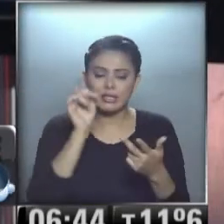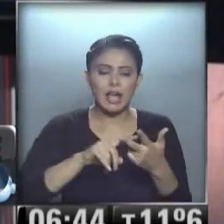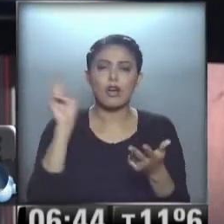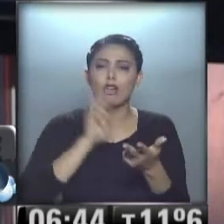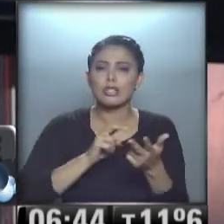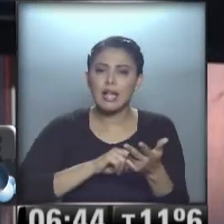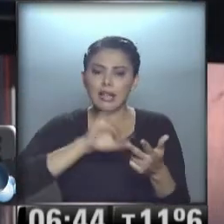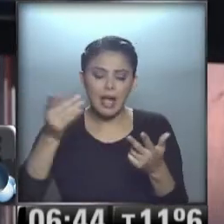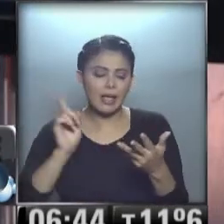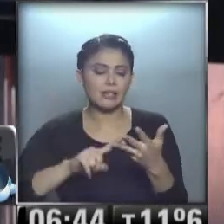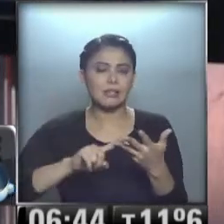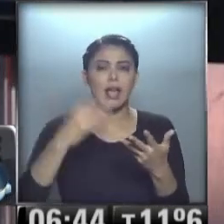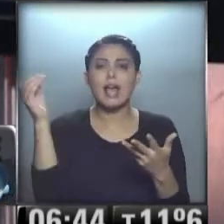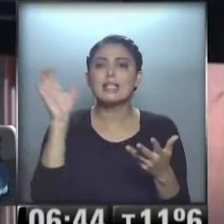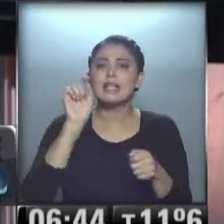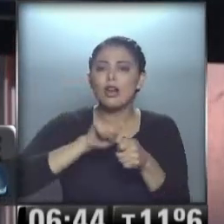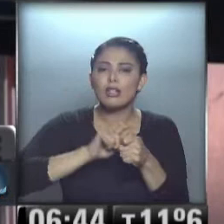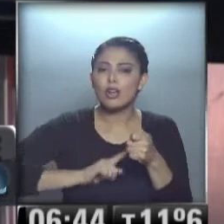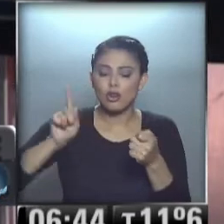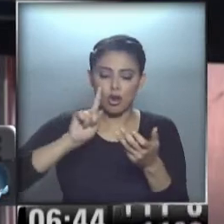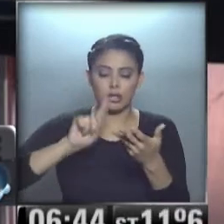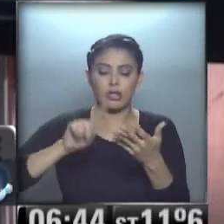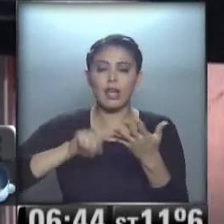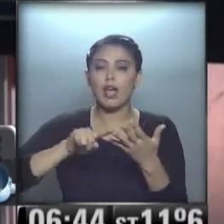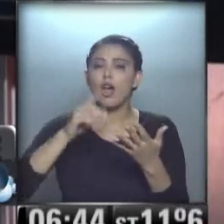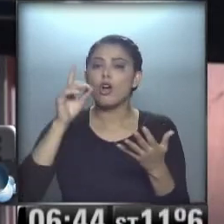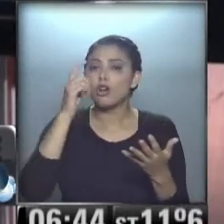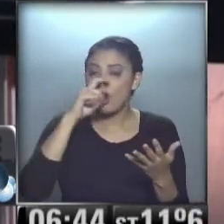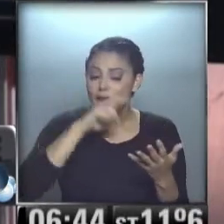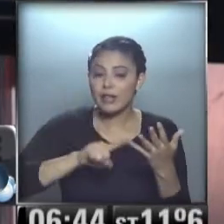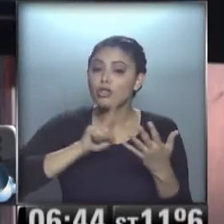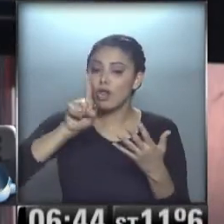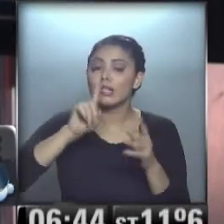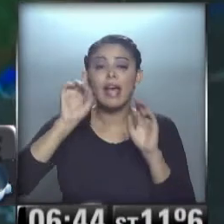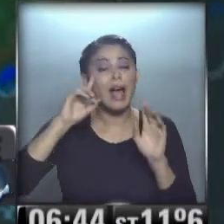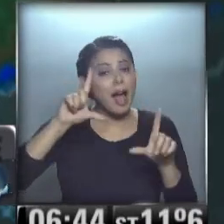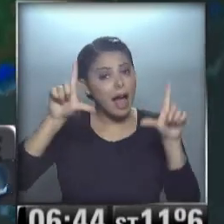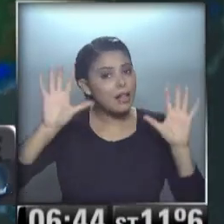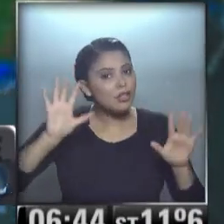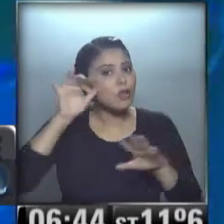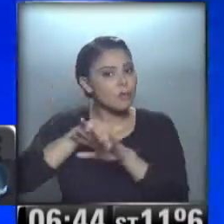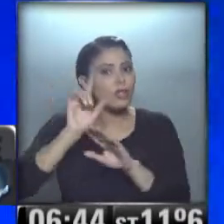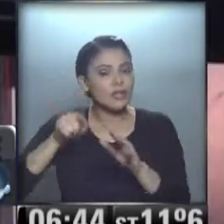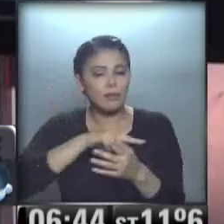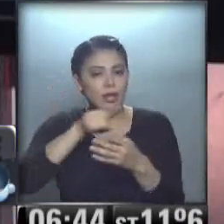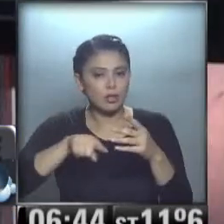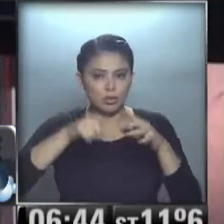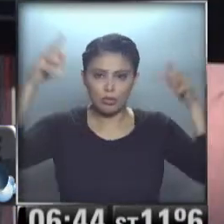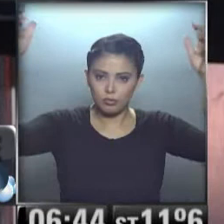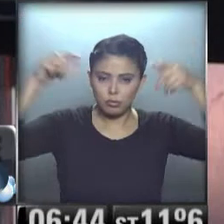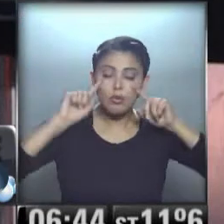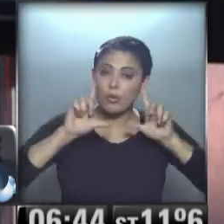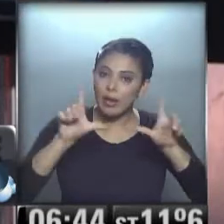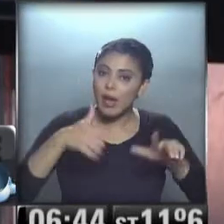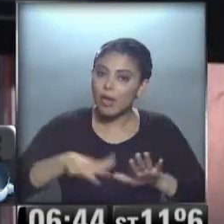Salta, norte de Santiago del Estero, el norte de Corrientes, atención Misiones también, porque va para allá. Y después de haber visto